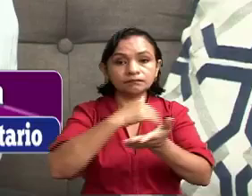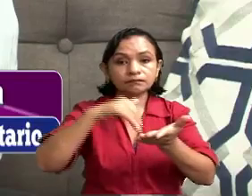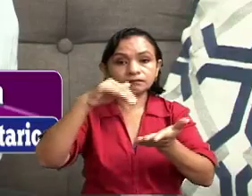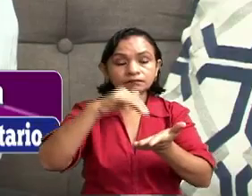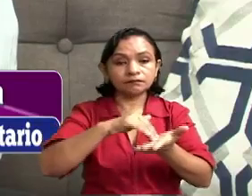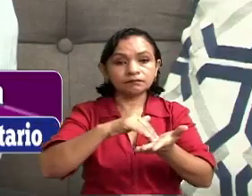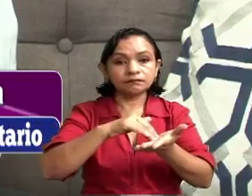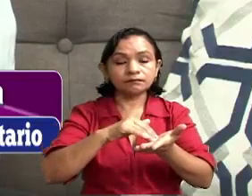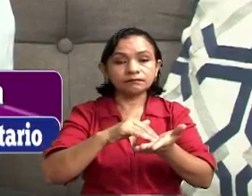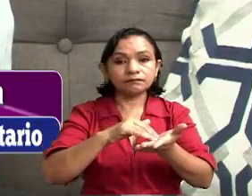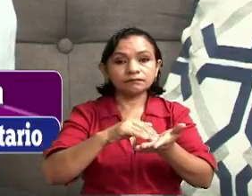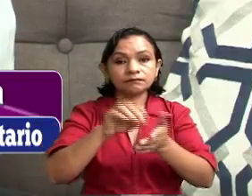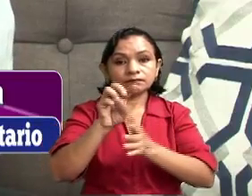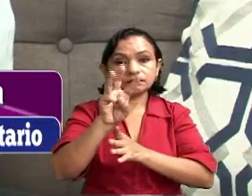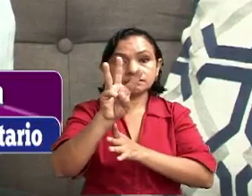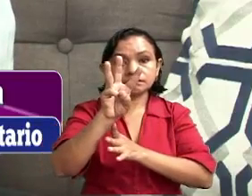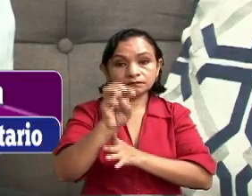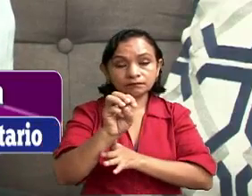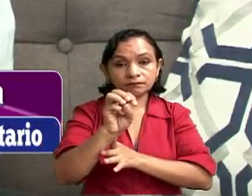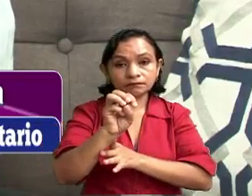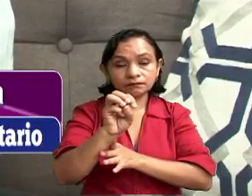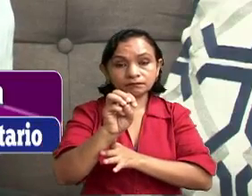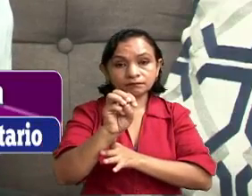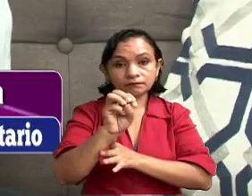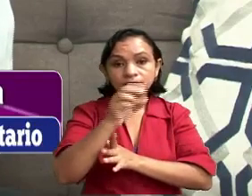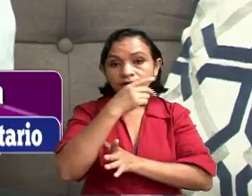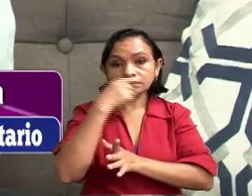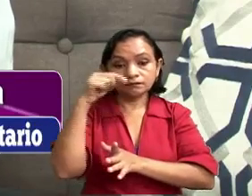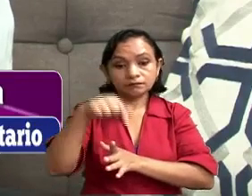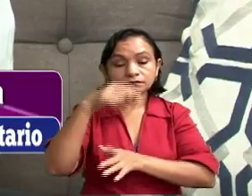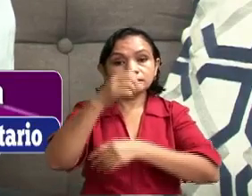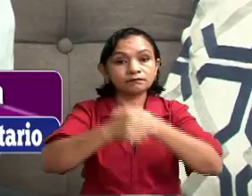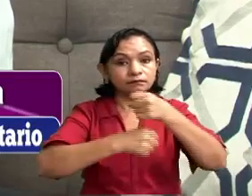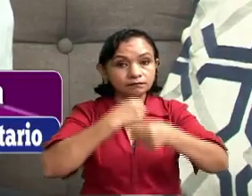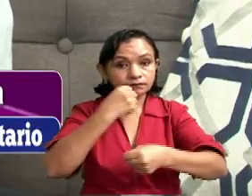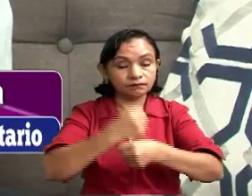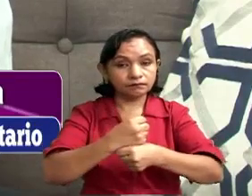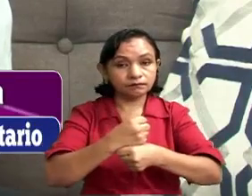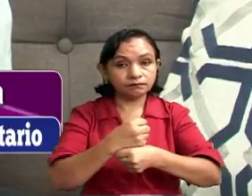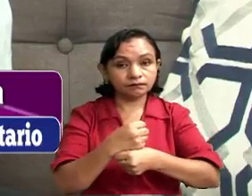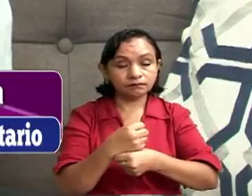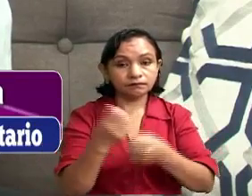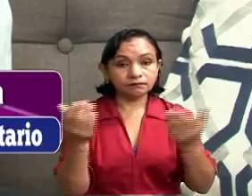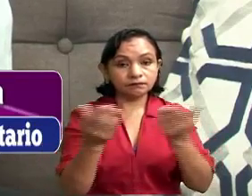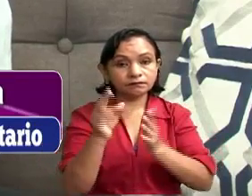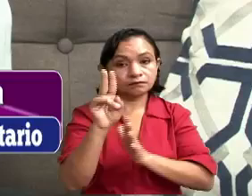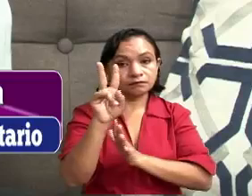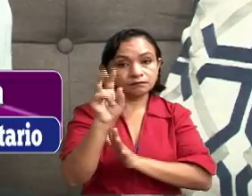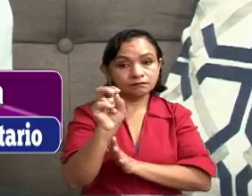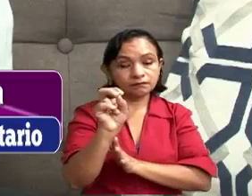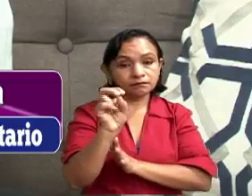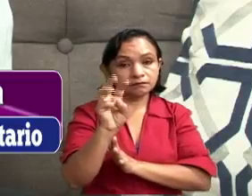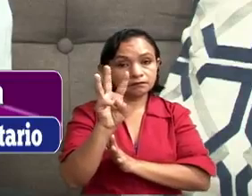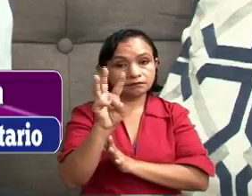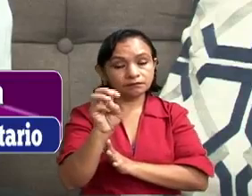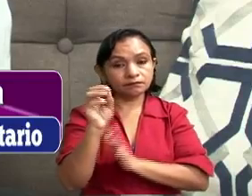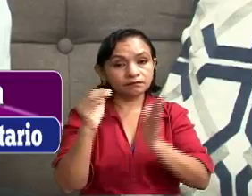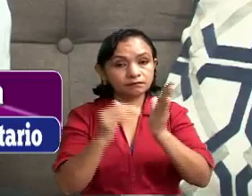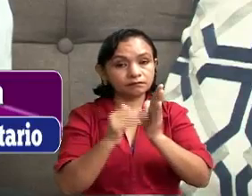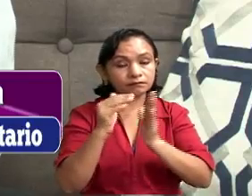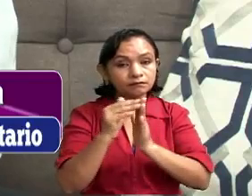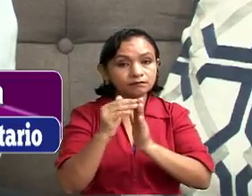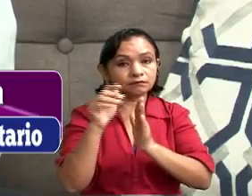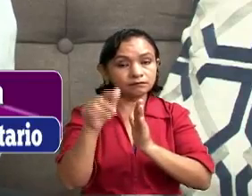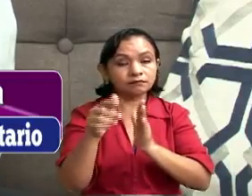Y nosotros al 30 de junio de este año, como con 20 o 30 millones menos que